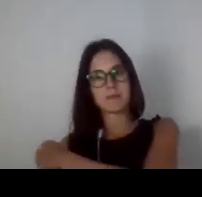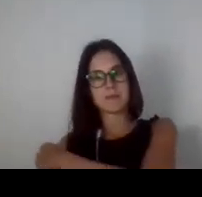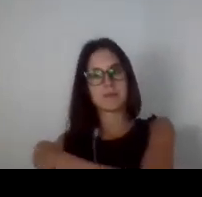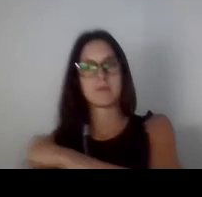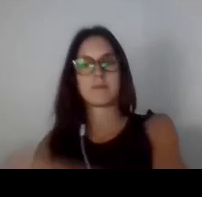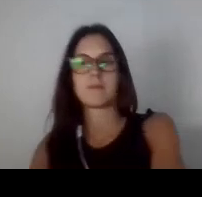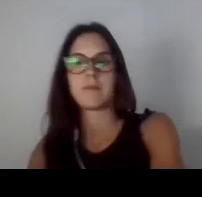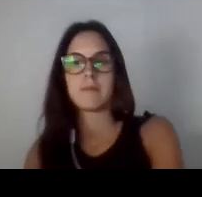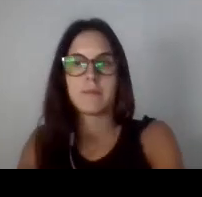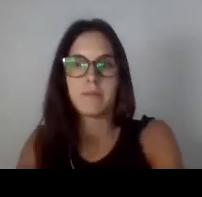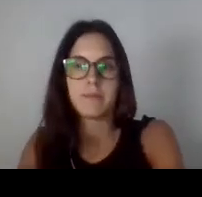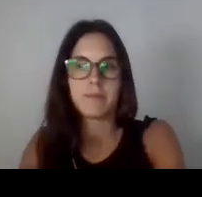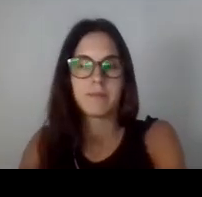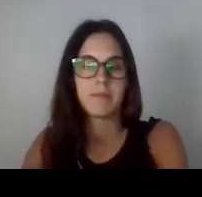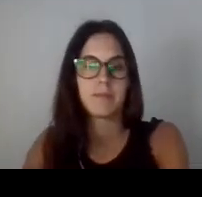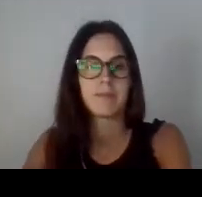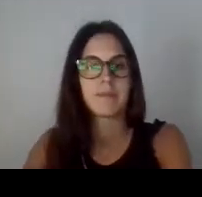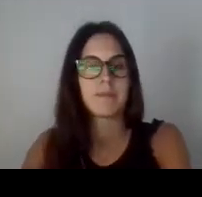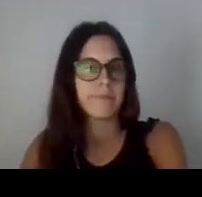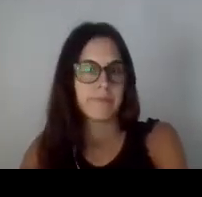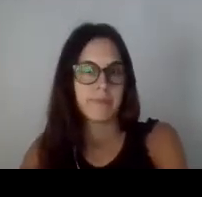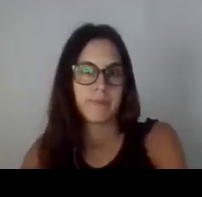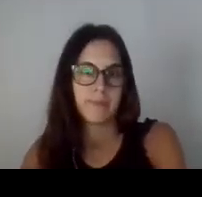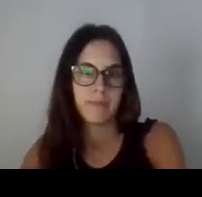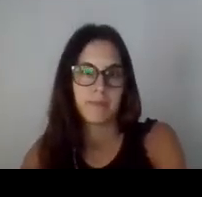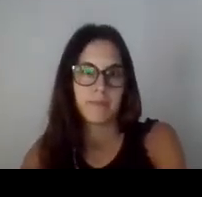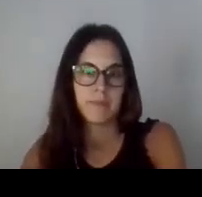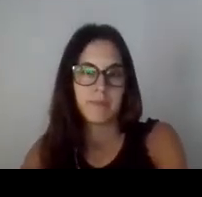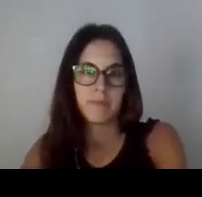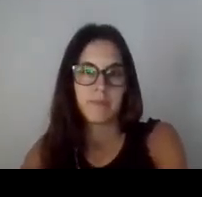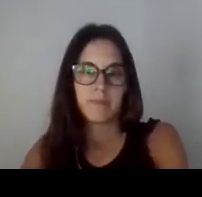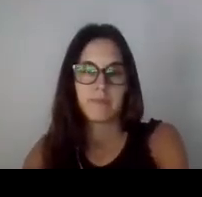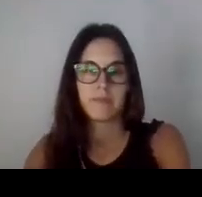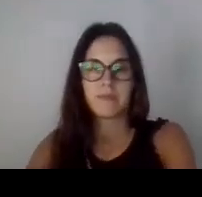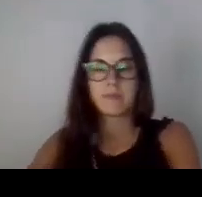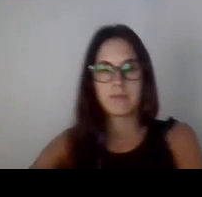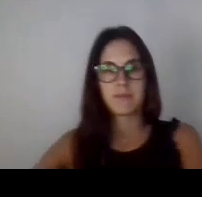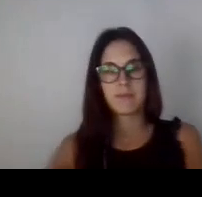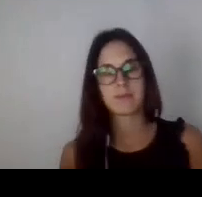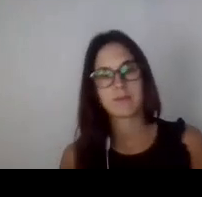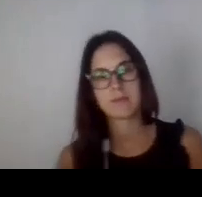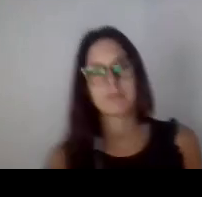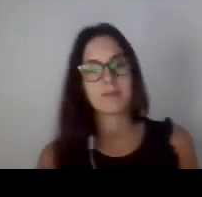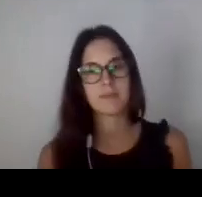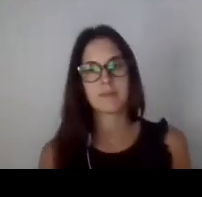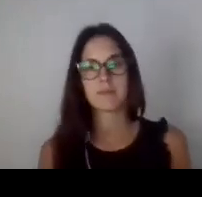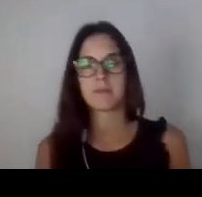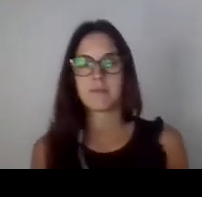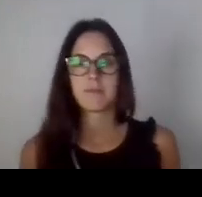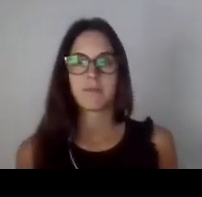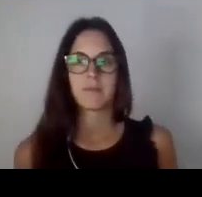innovación social. Con esto, les doy la bienvenida y también doy pie al equipo para que empecemos